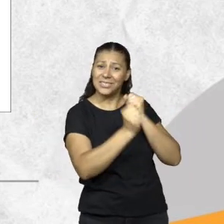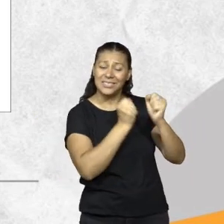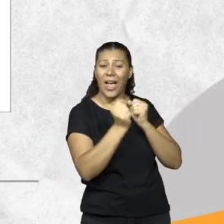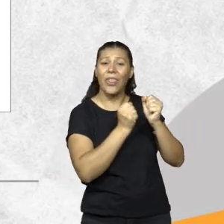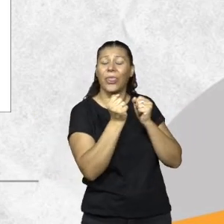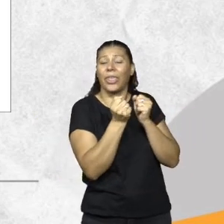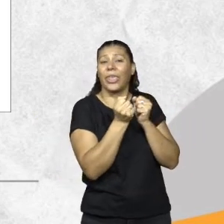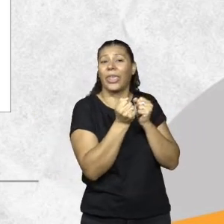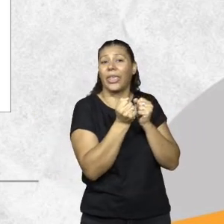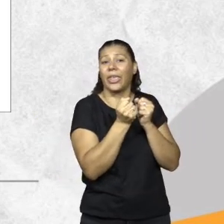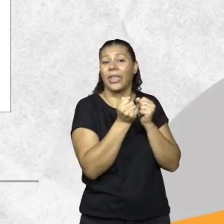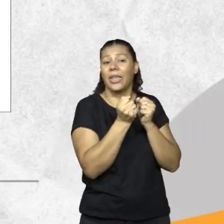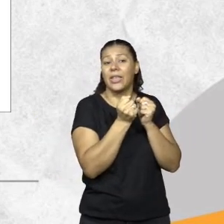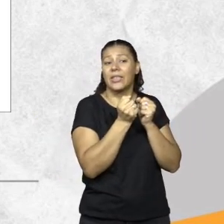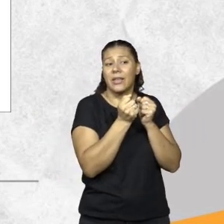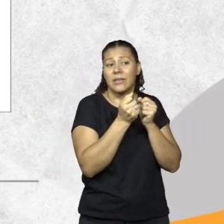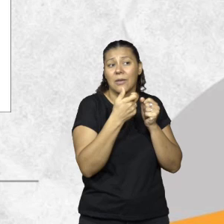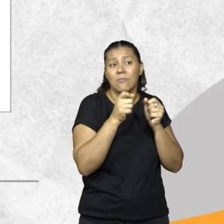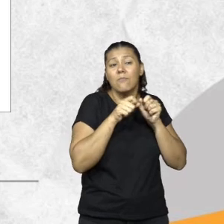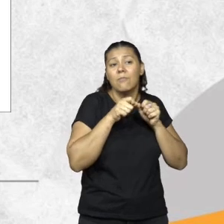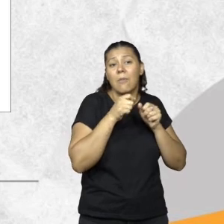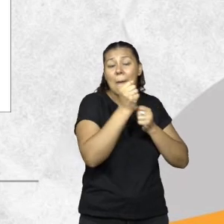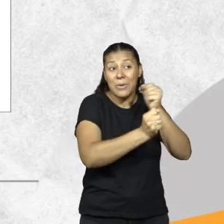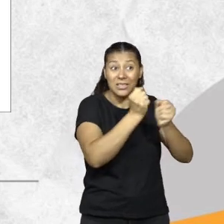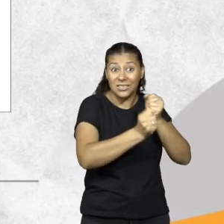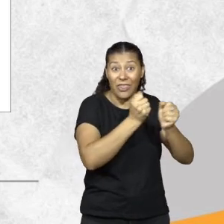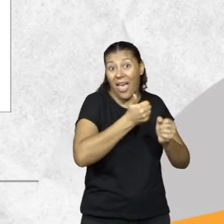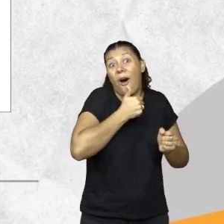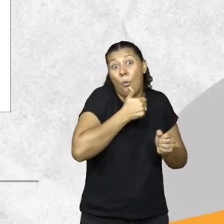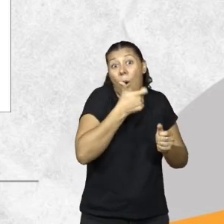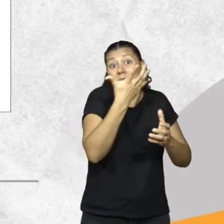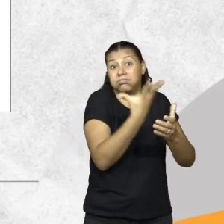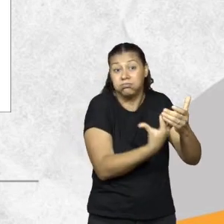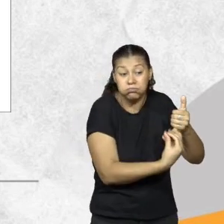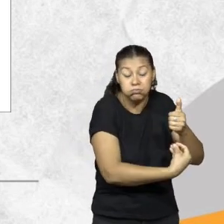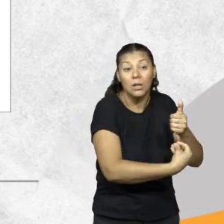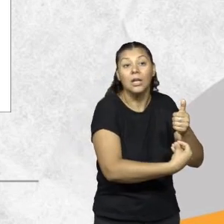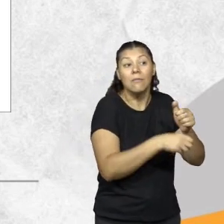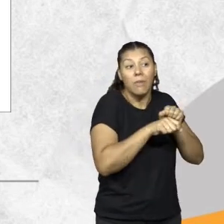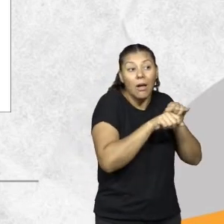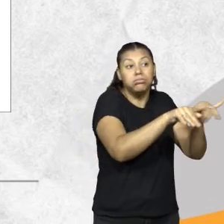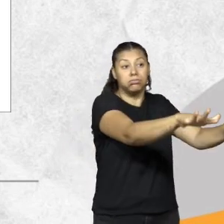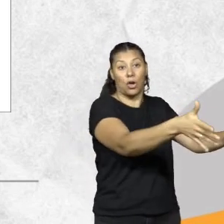proveedora del servicio, tuvo que suspender operaciones durante más de 24 horas.